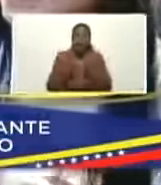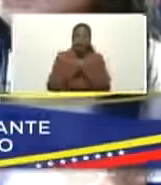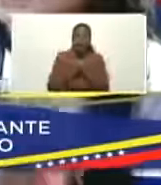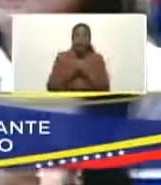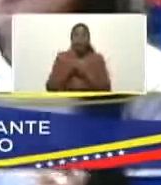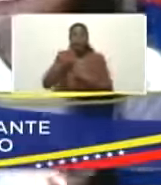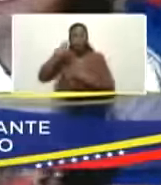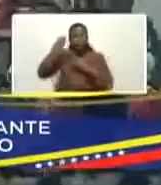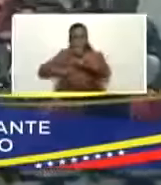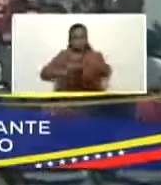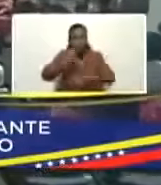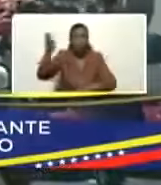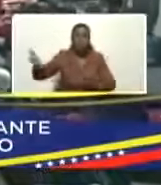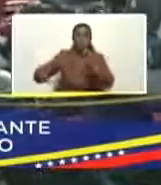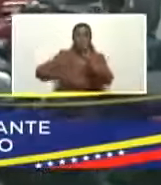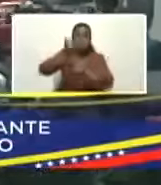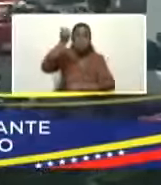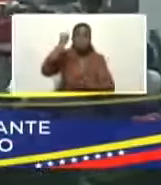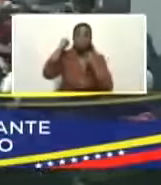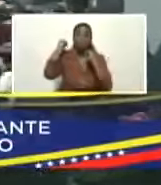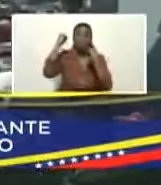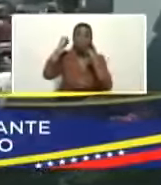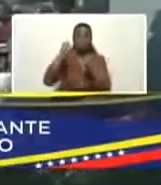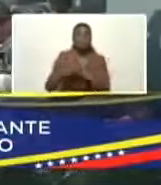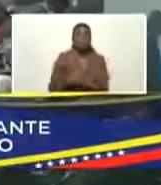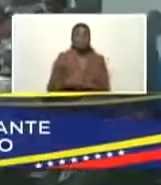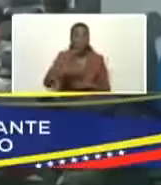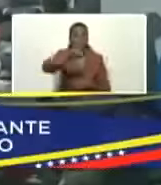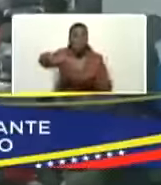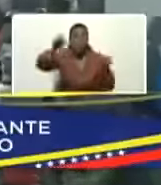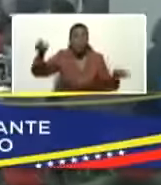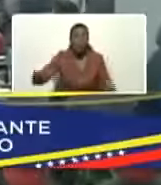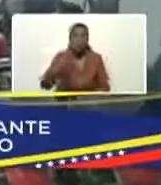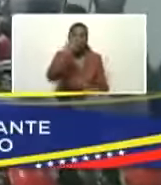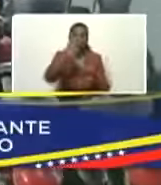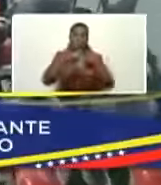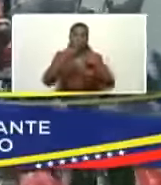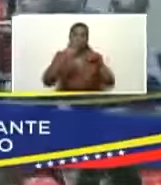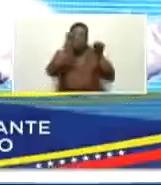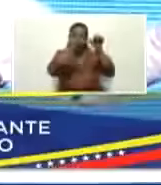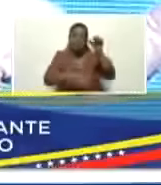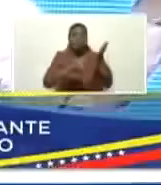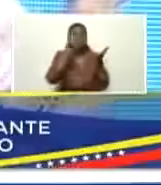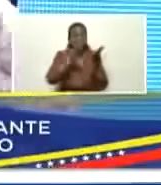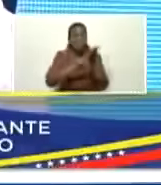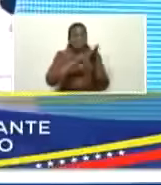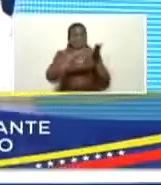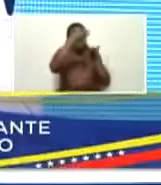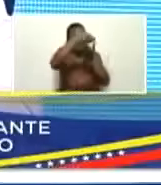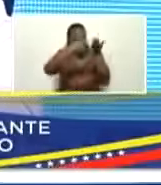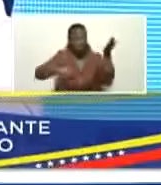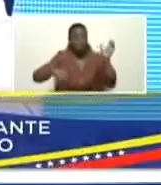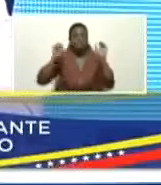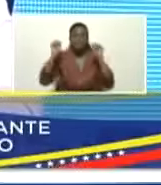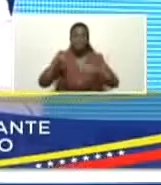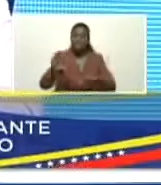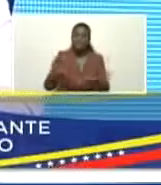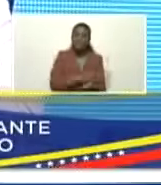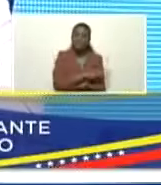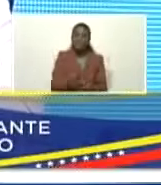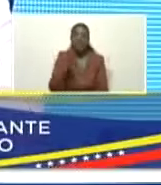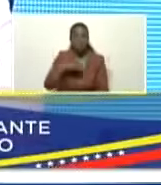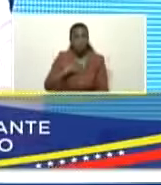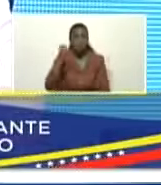Juntos podemos lograr el 1x10 verdadero.